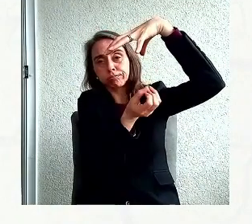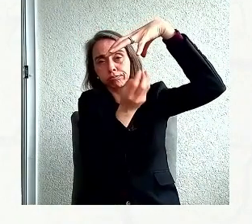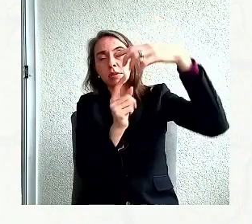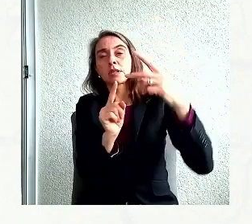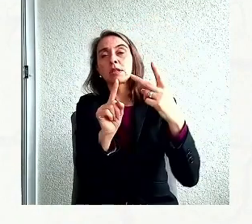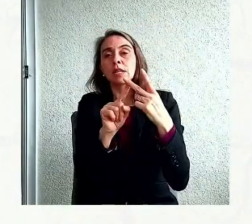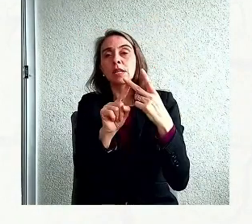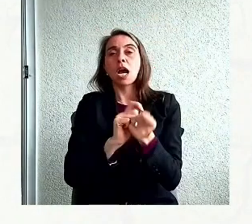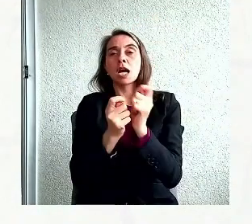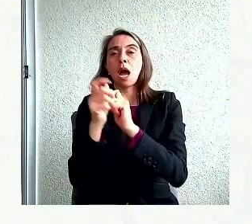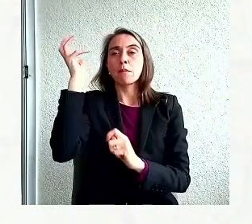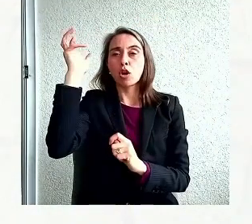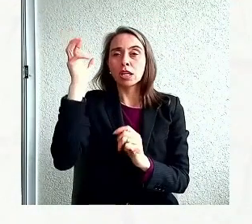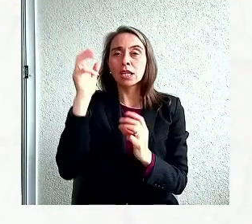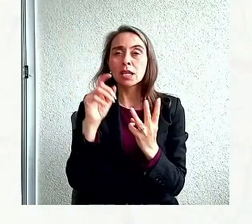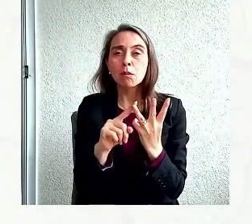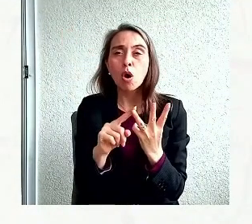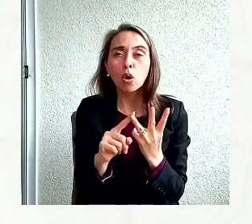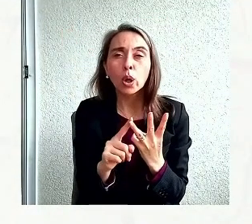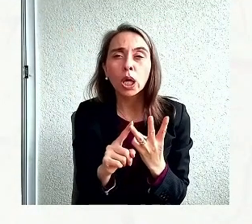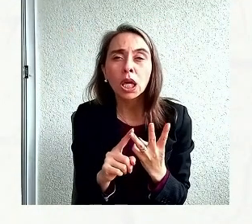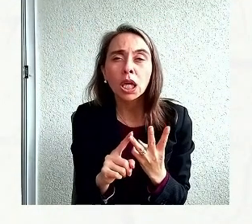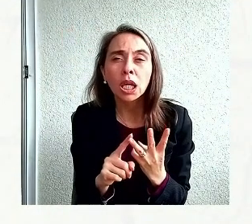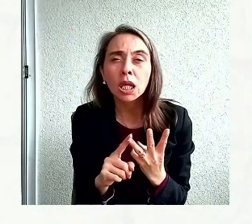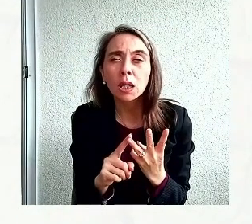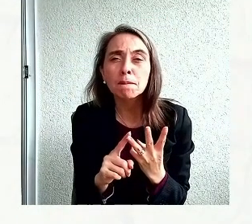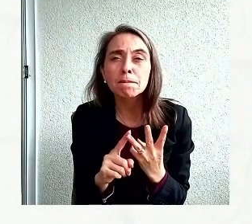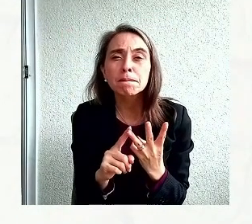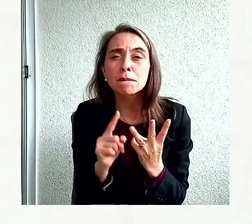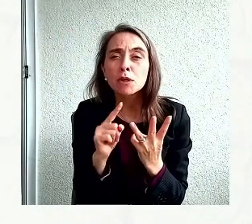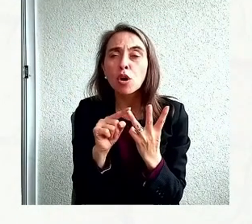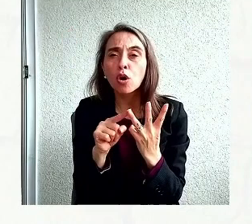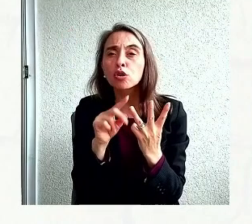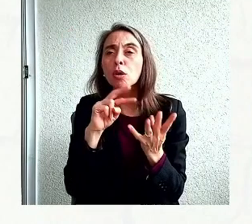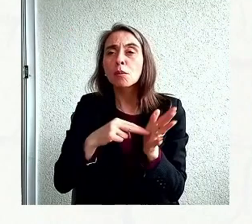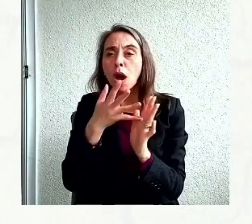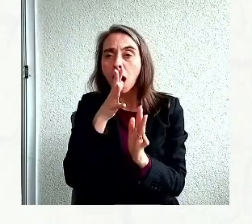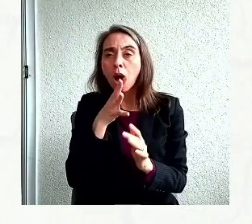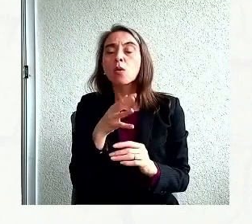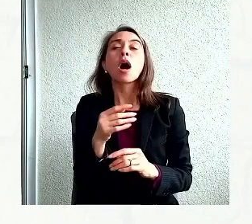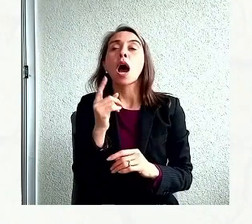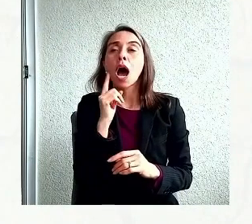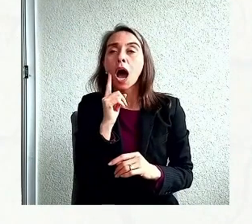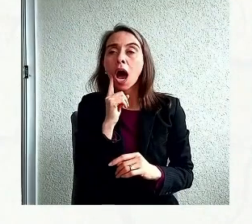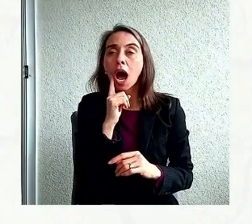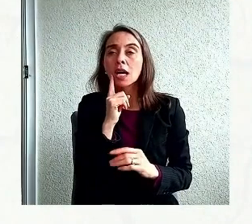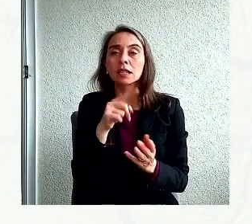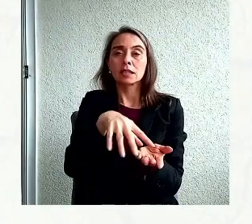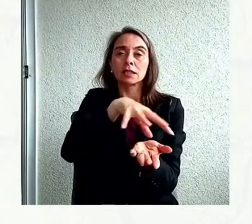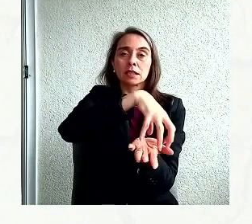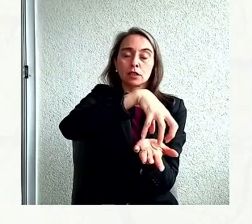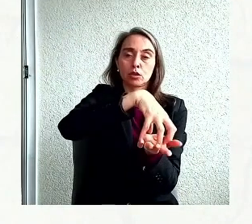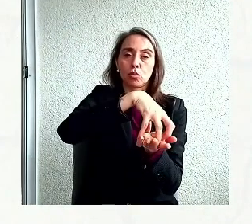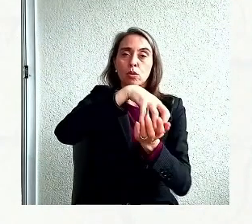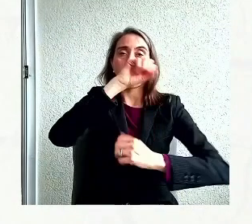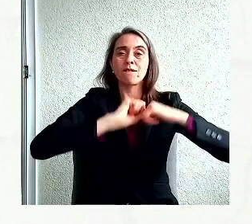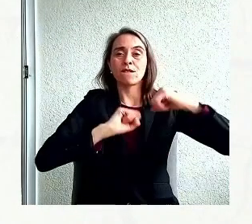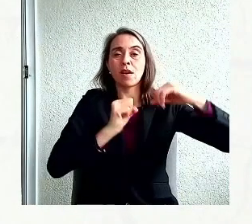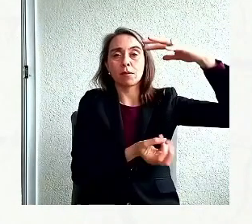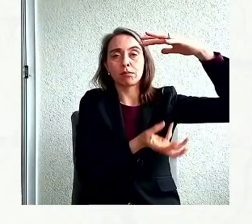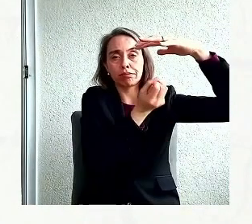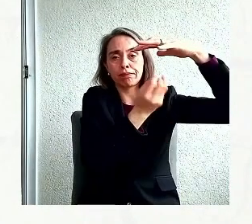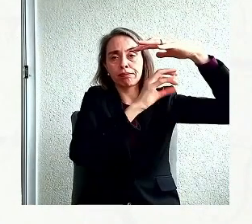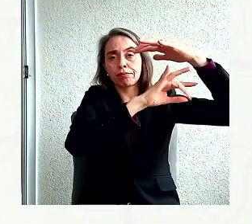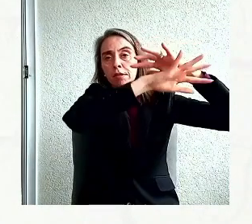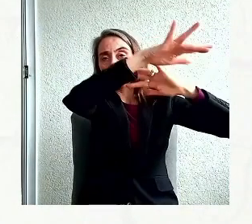las ciudades, desde los centros industriales hasta la criósfera? ¿Cuál es el principal mecanismo de deposición de estos contaminantes en la criósfera? ¿Es posible de alguna manera identificar el